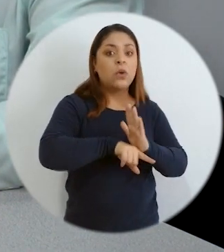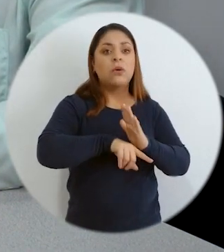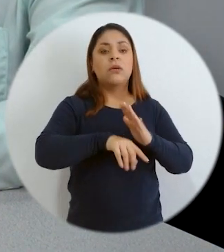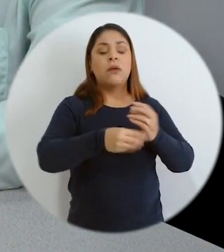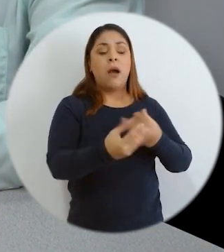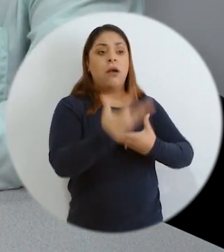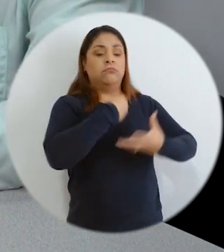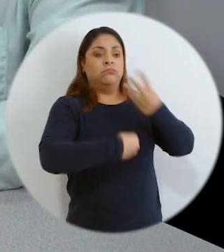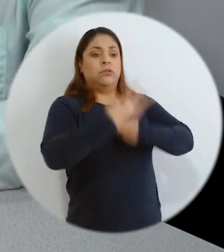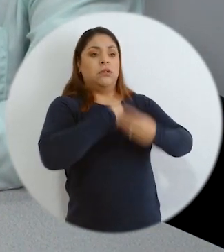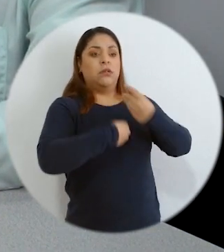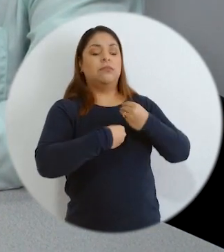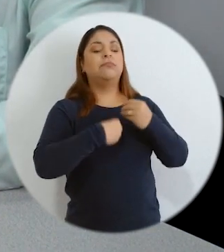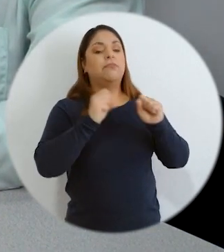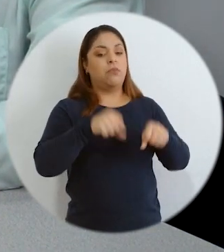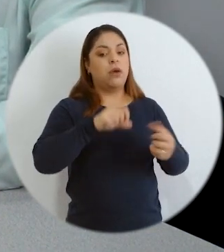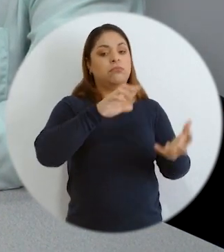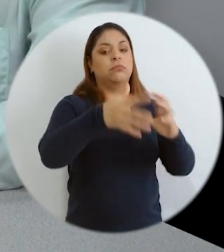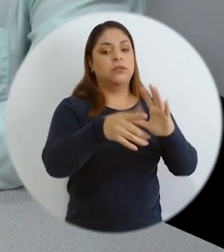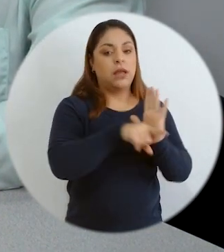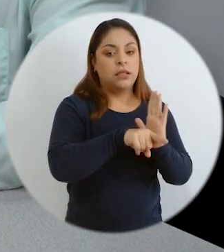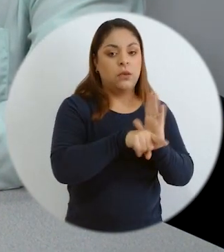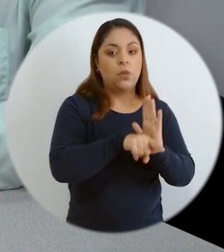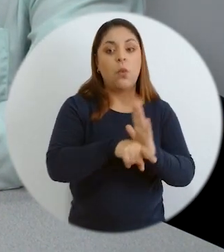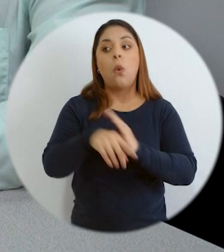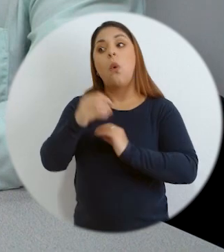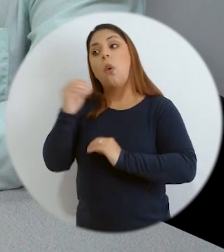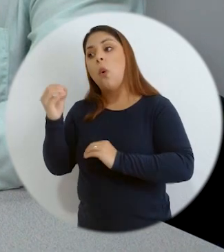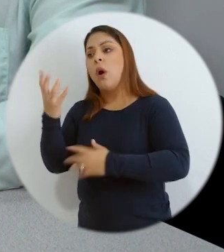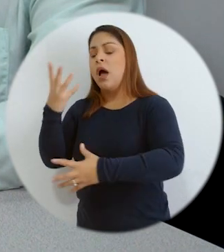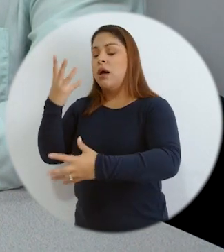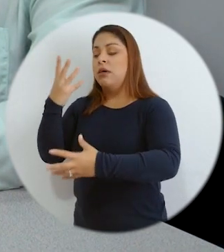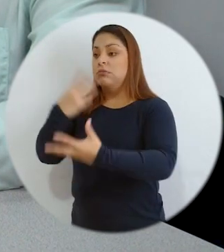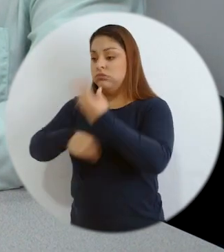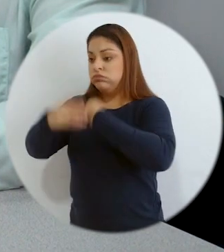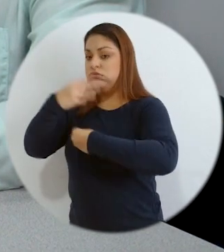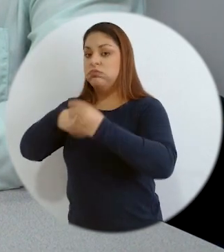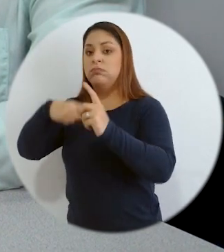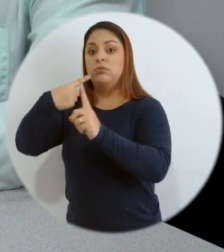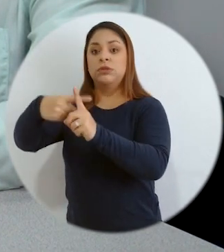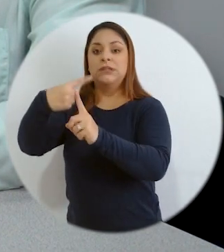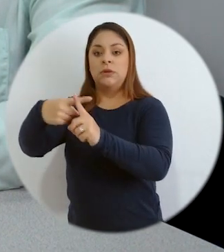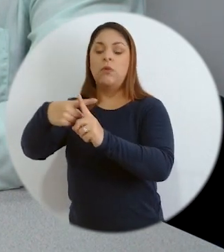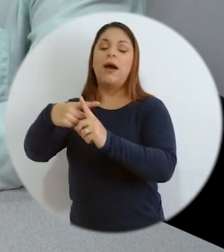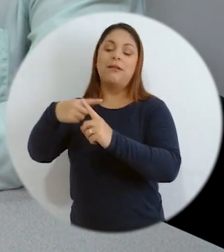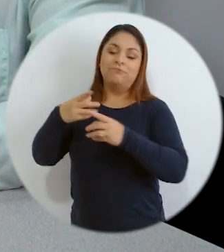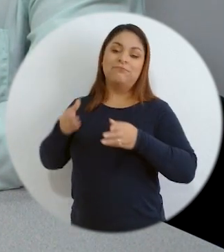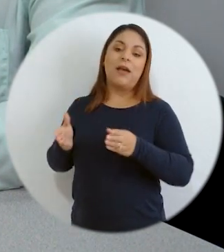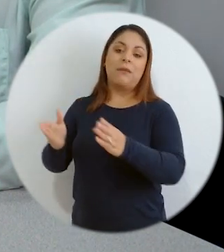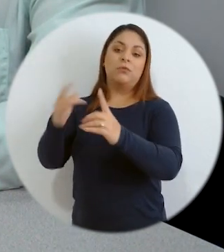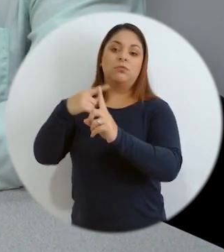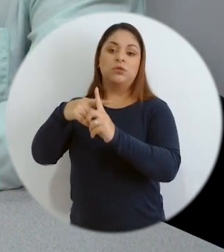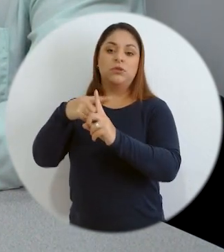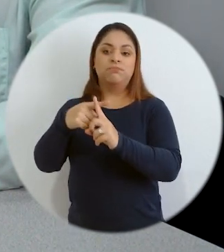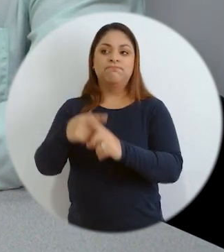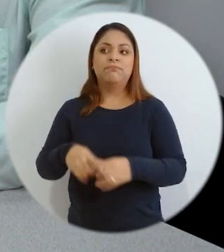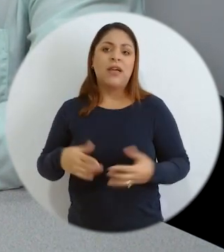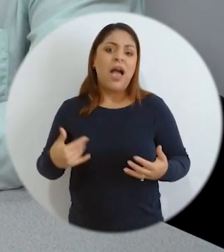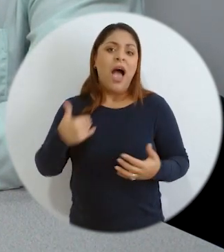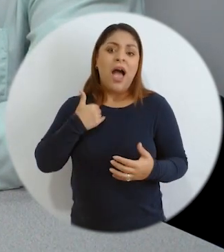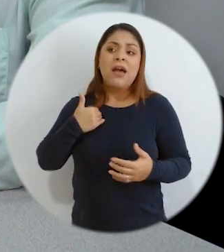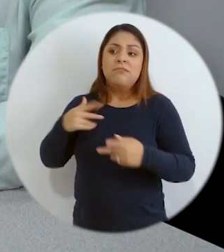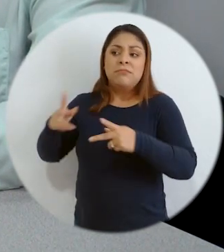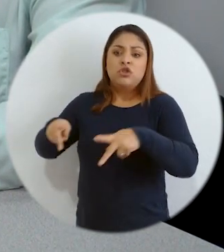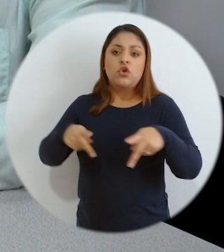Claro, la pregunta lógica es, ¿y qué pasa con las personas que tienen muchos factores de riesgo y no se convierten en delincuentes, y no se convierten en personas negativas o en